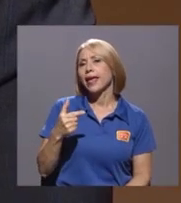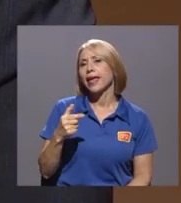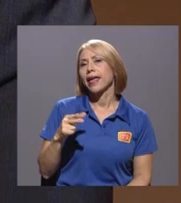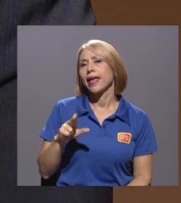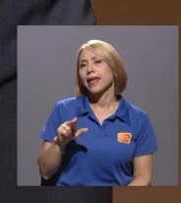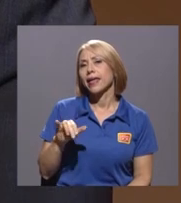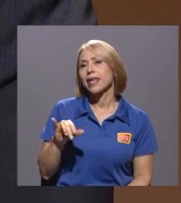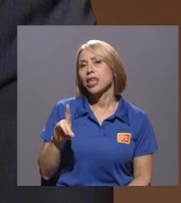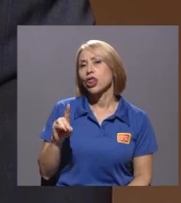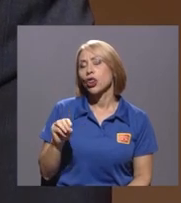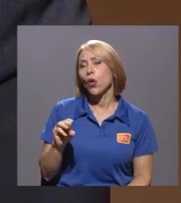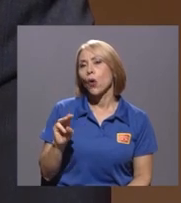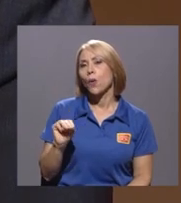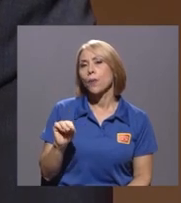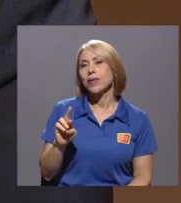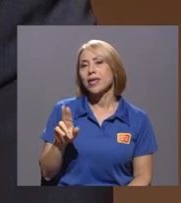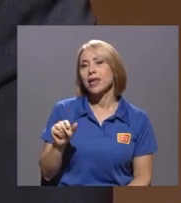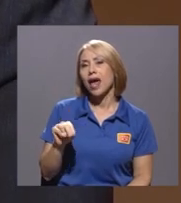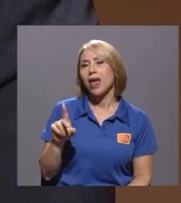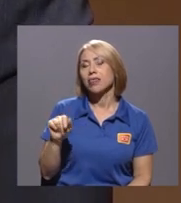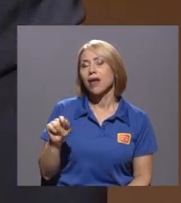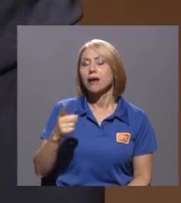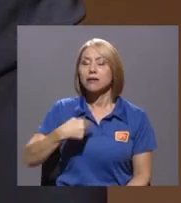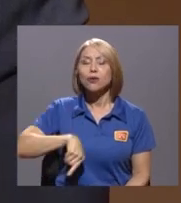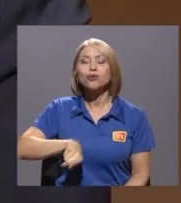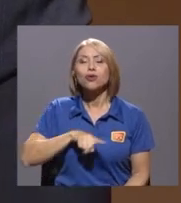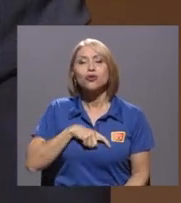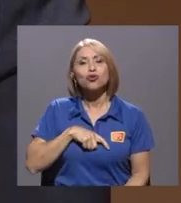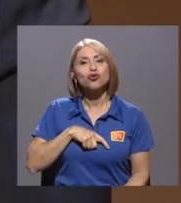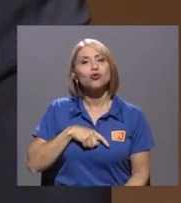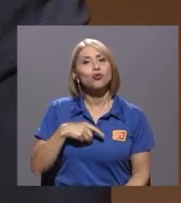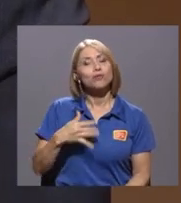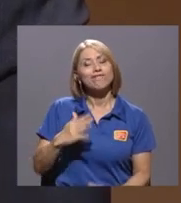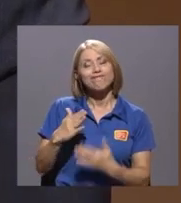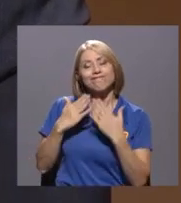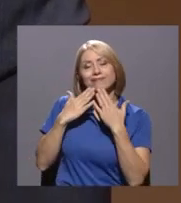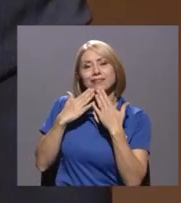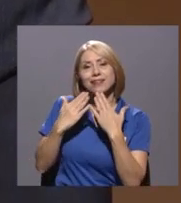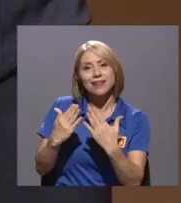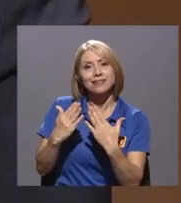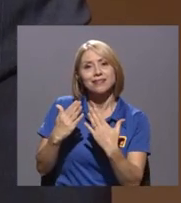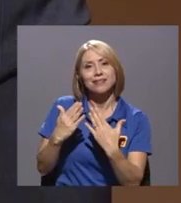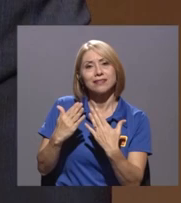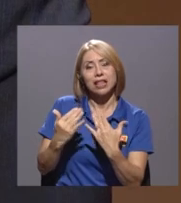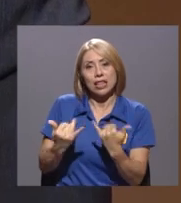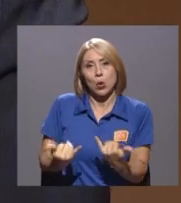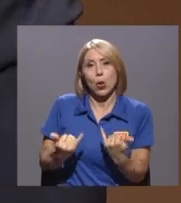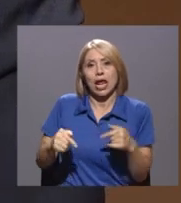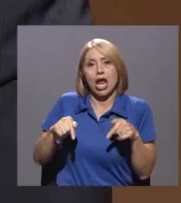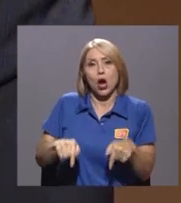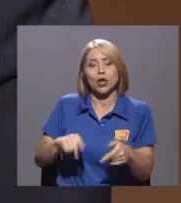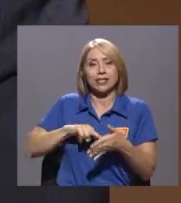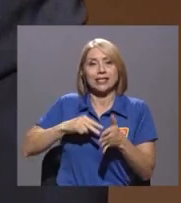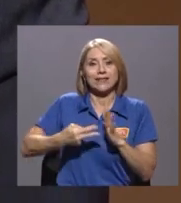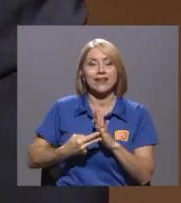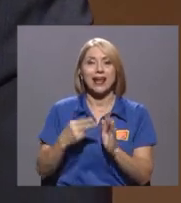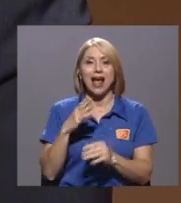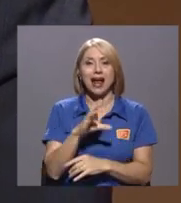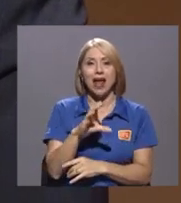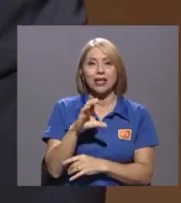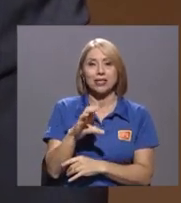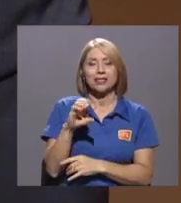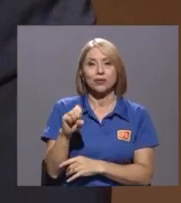debemos una parte muy importante de lo que hoy es la caja costarricense del seguro social y a la caja les debemos